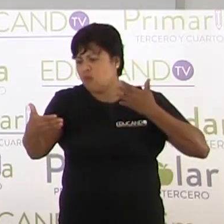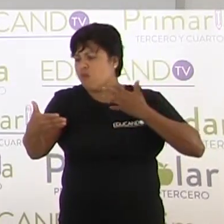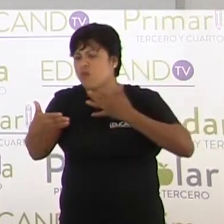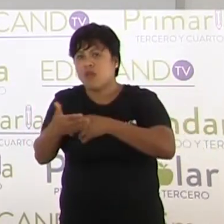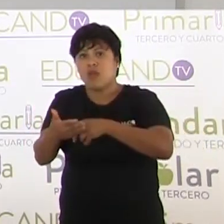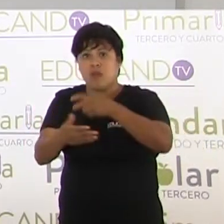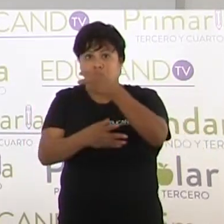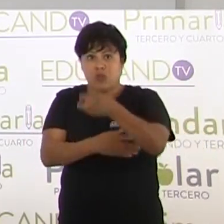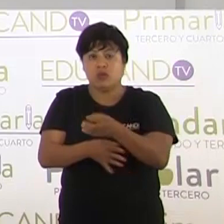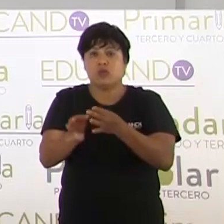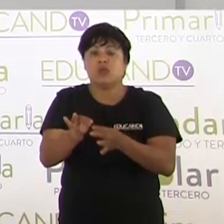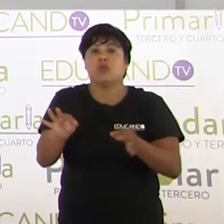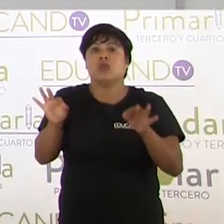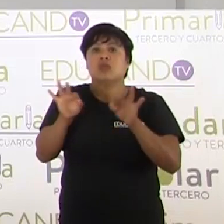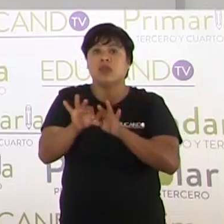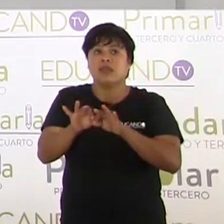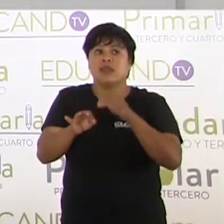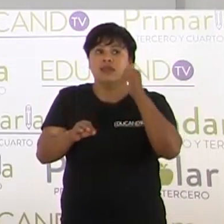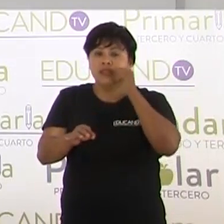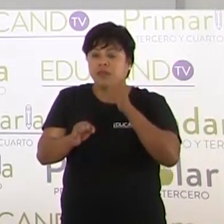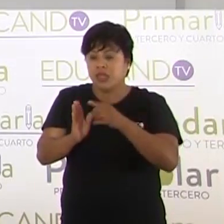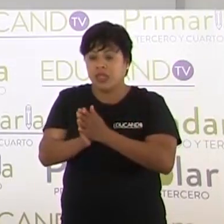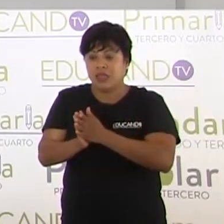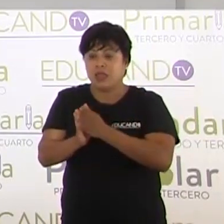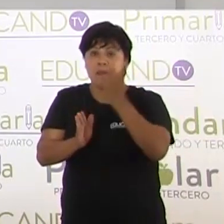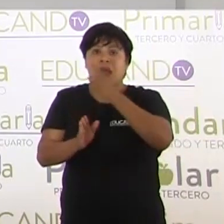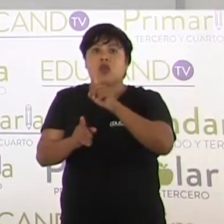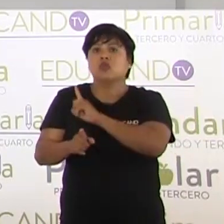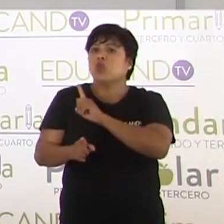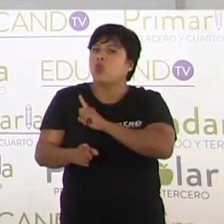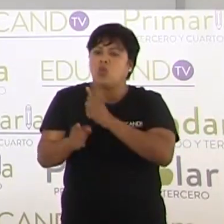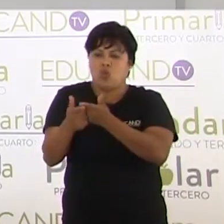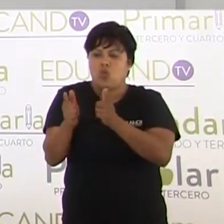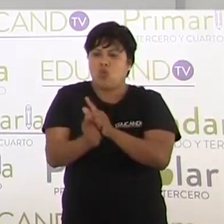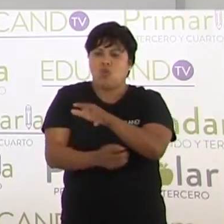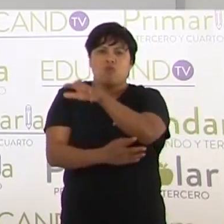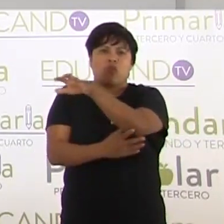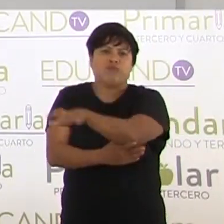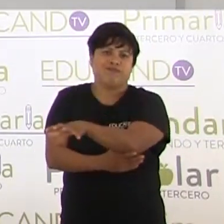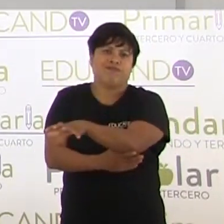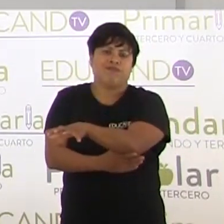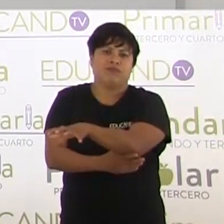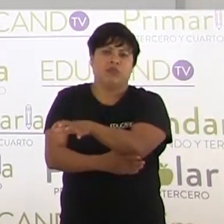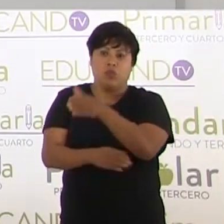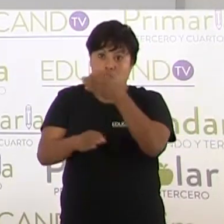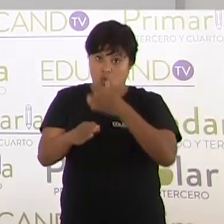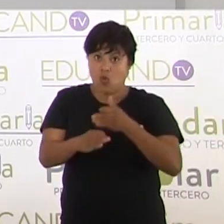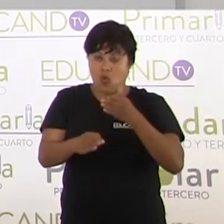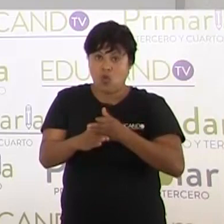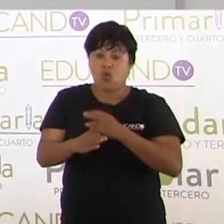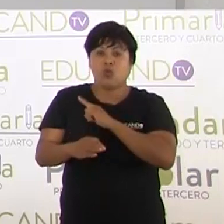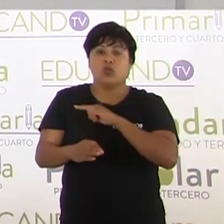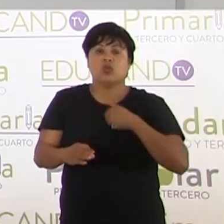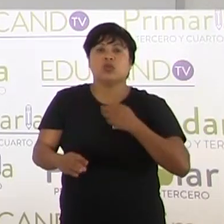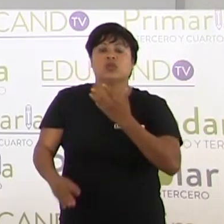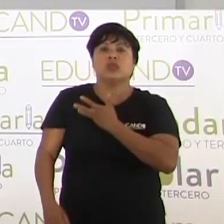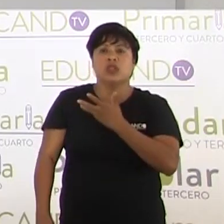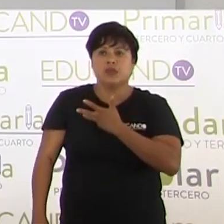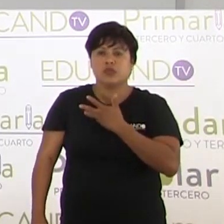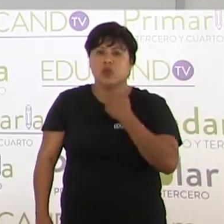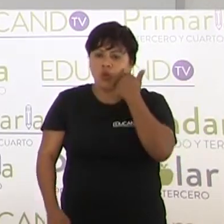lo importante de que está dirigido a un sector. Claro, hoy día que tenemos